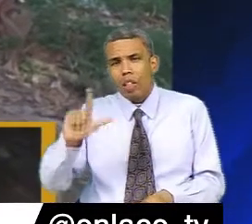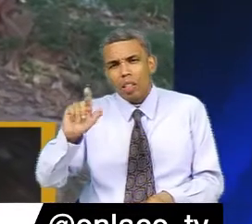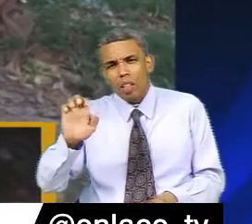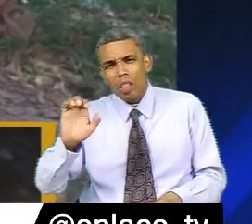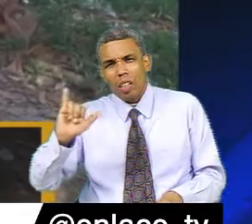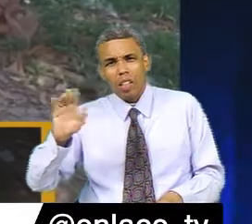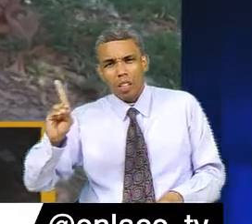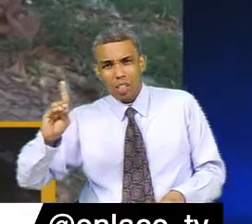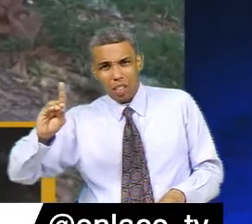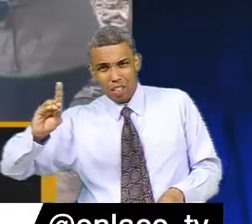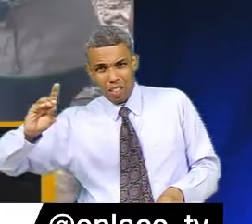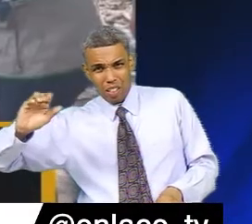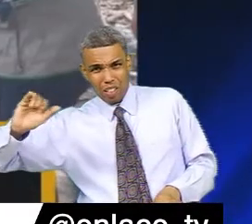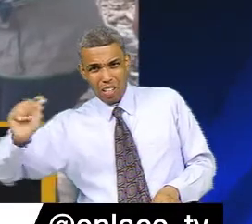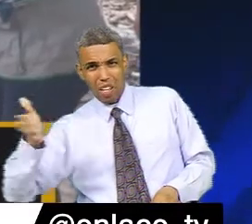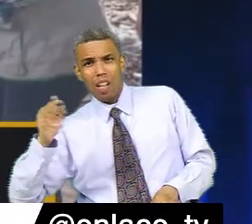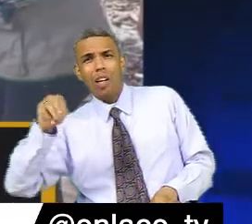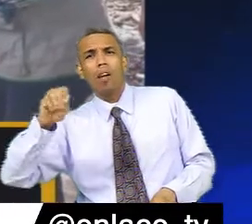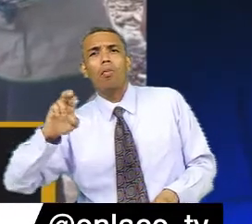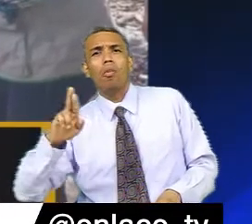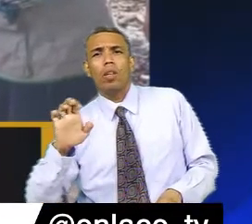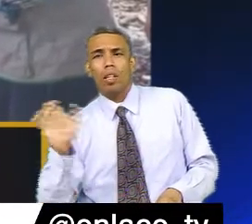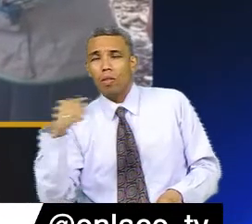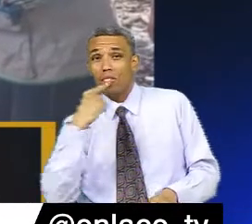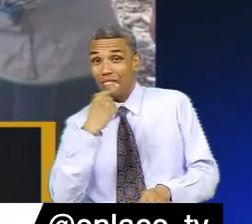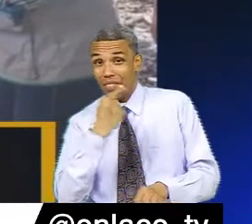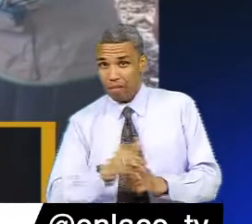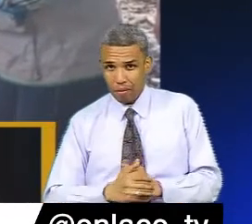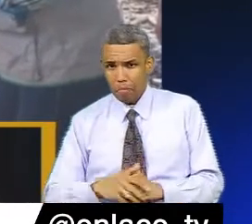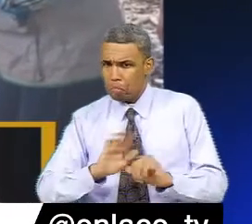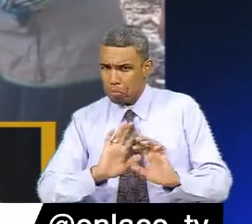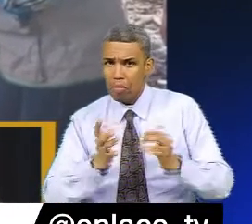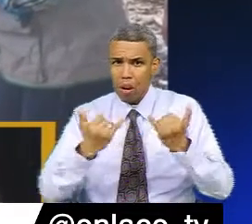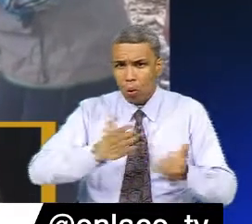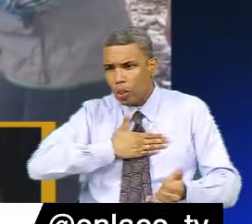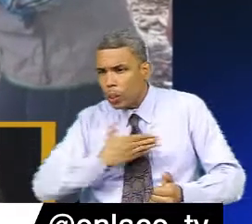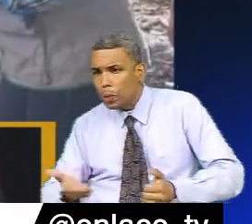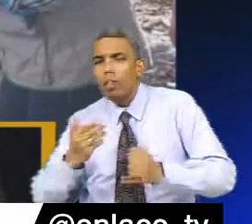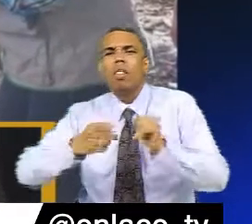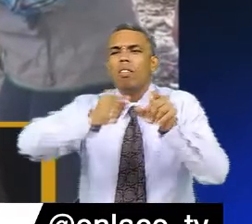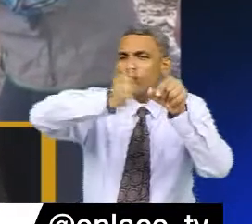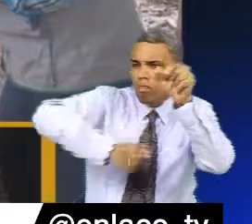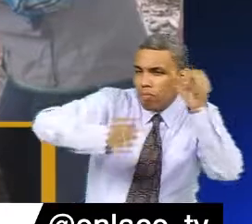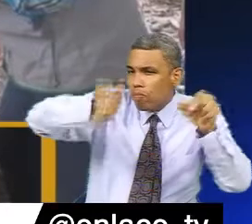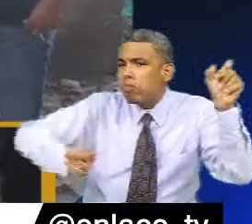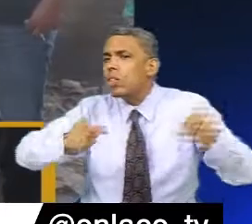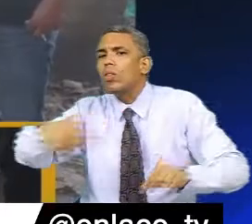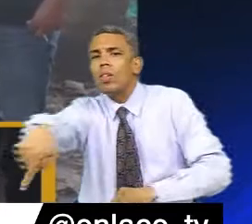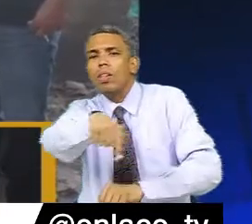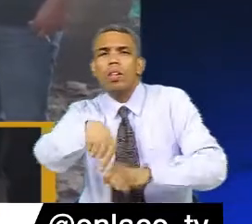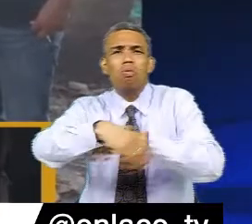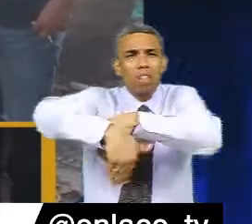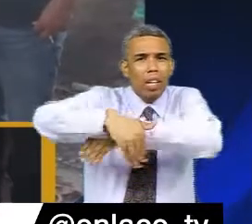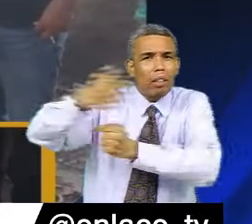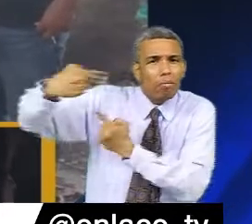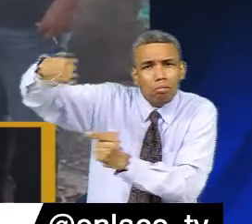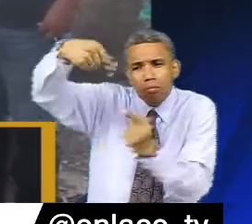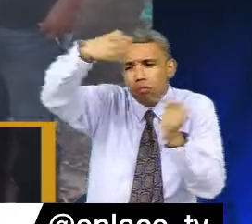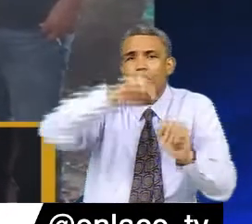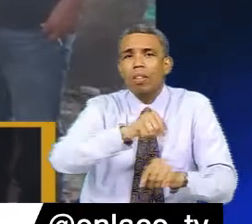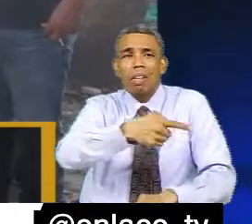Planeación adelanta una caracterización en esta población para así lograr brindarles la oportunidad de acceder a un sistema de salud. Sin embargo, para